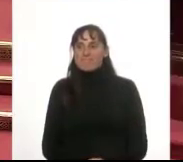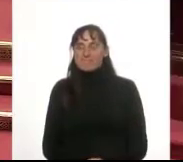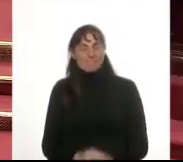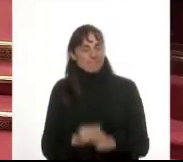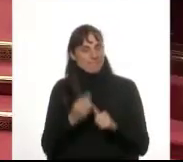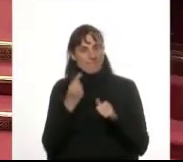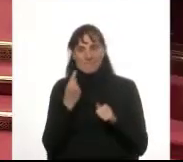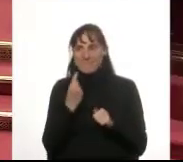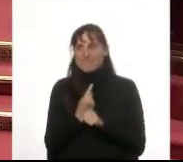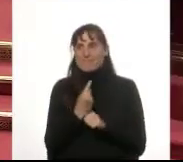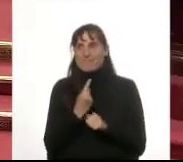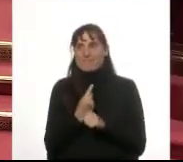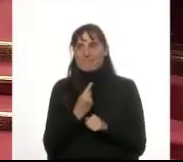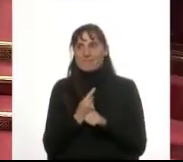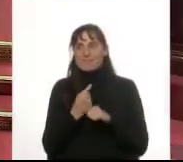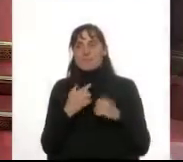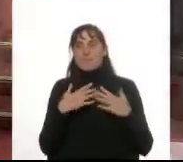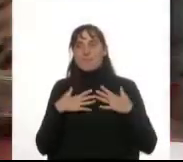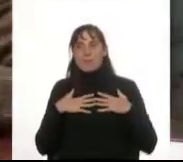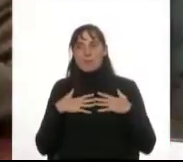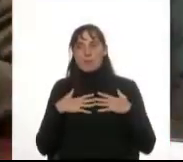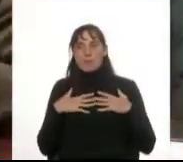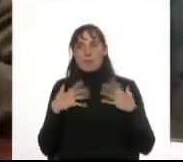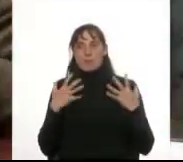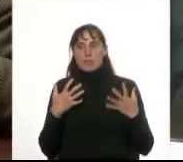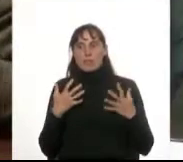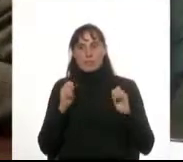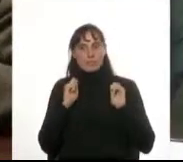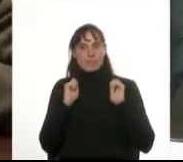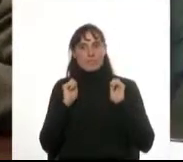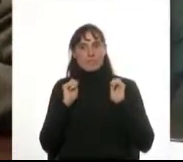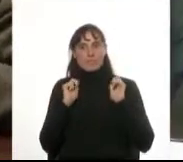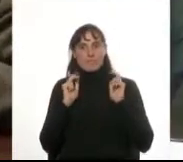Lo primero que tengo que señalar,